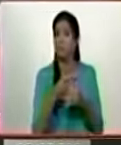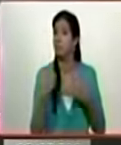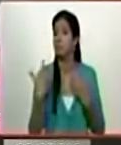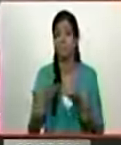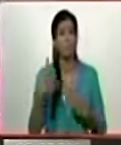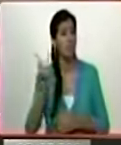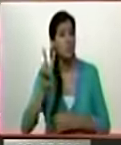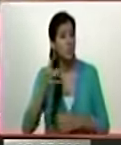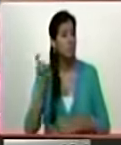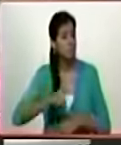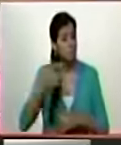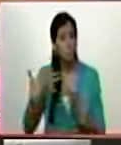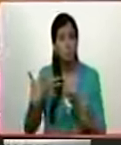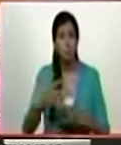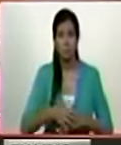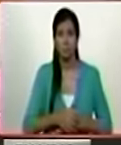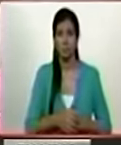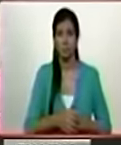lógico.